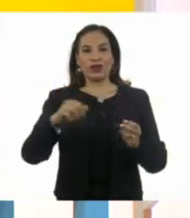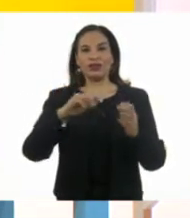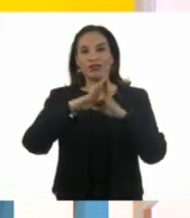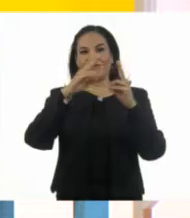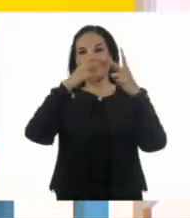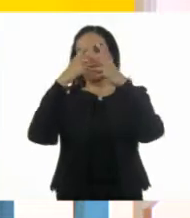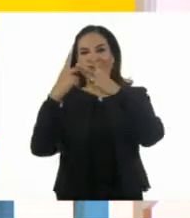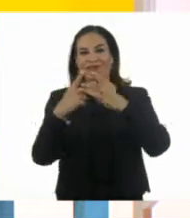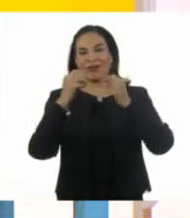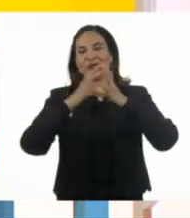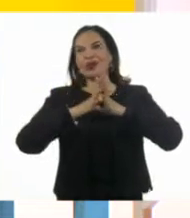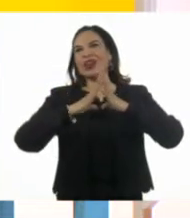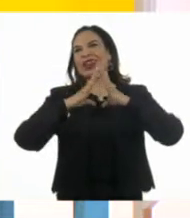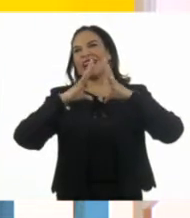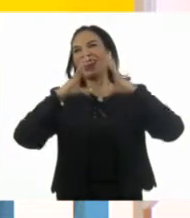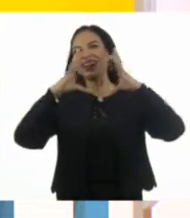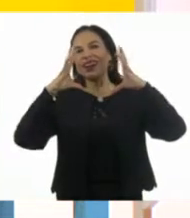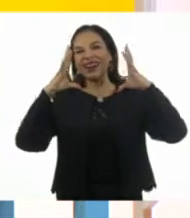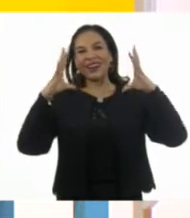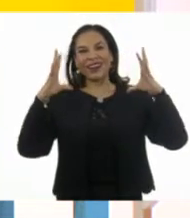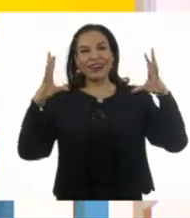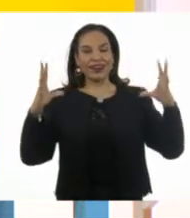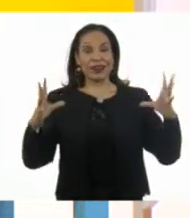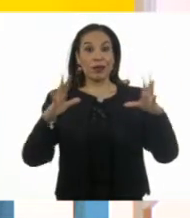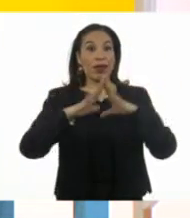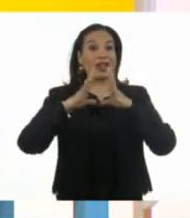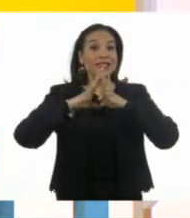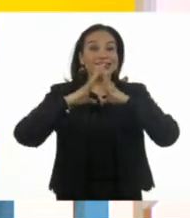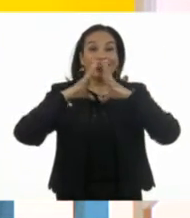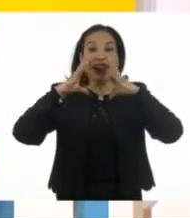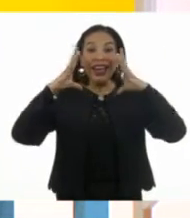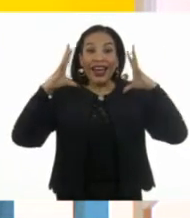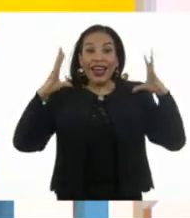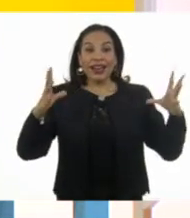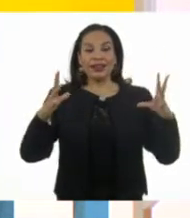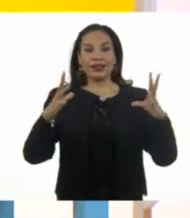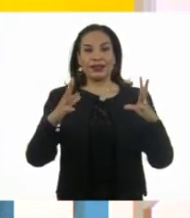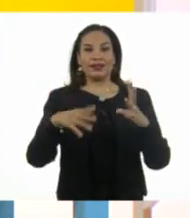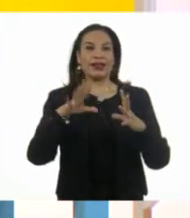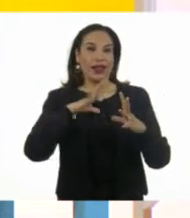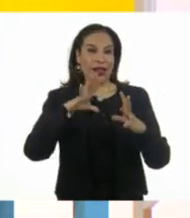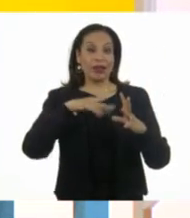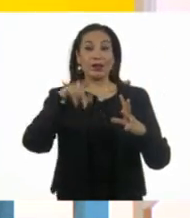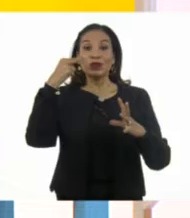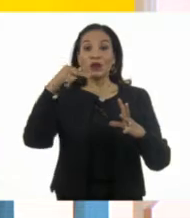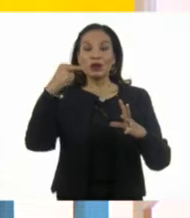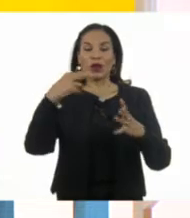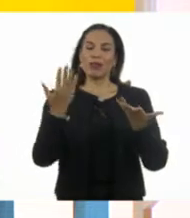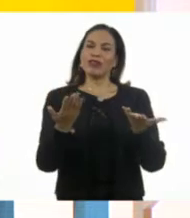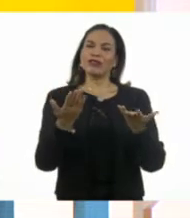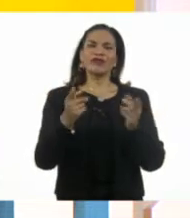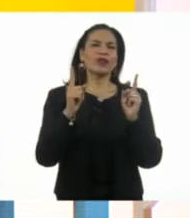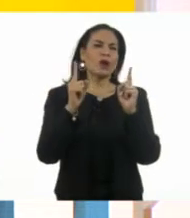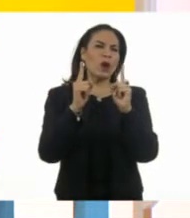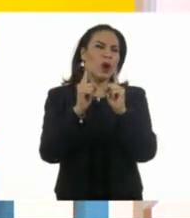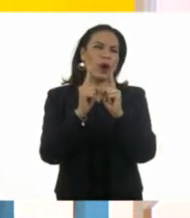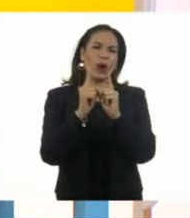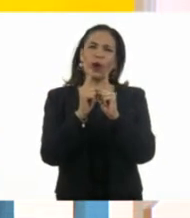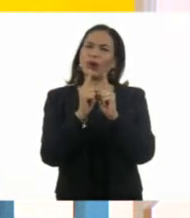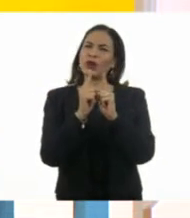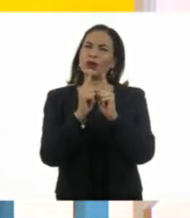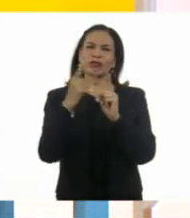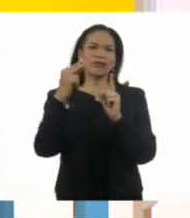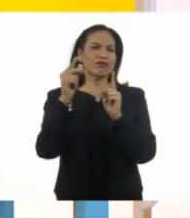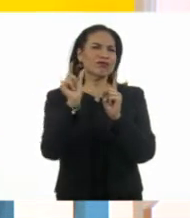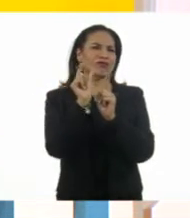es enorme, enorme, enorme, es lo más grande que hay. Y sin embargo, su nombre es muy cortito,